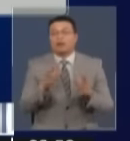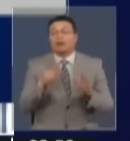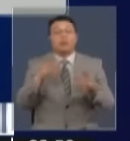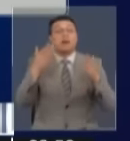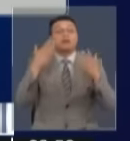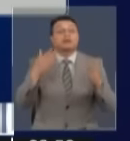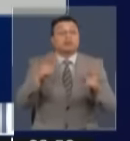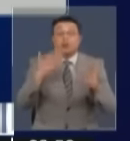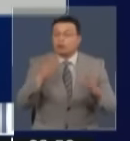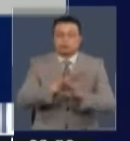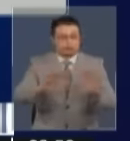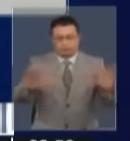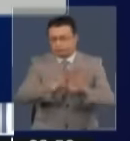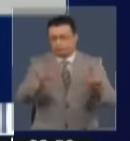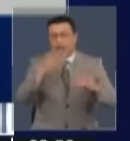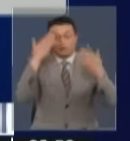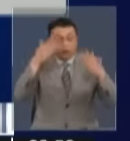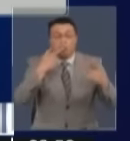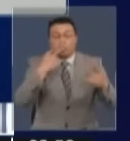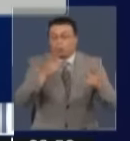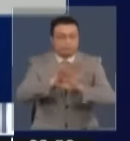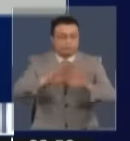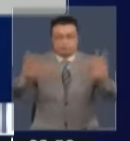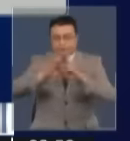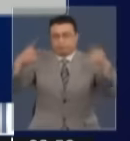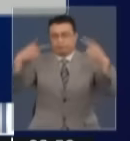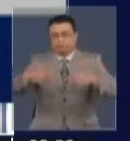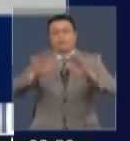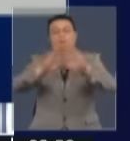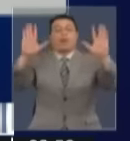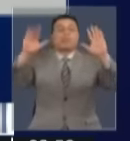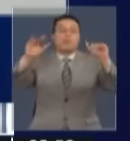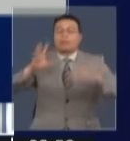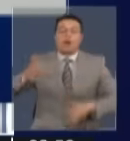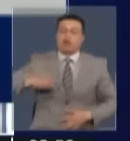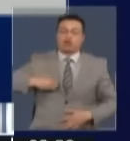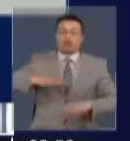Un segundo. No, no alcanzamos. Es que empezamos a mandar saludos todos, nos vamos hasta las 12 de la noche. Despedimos el programa, lo siento mucho.